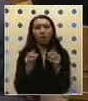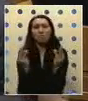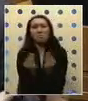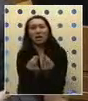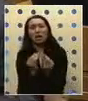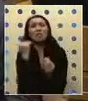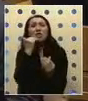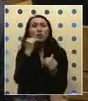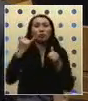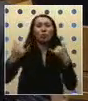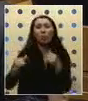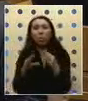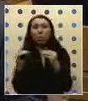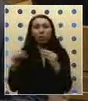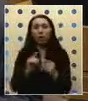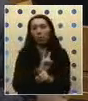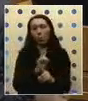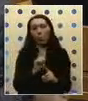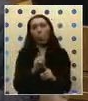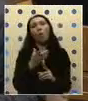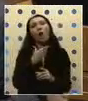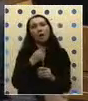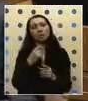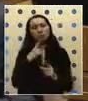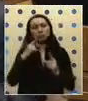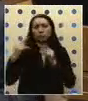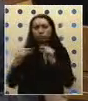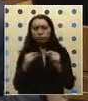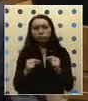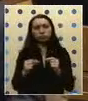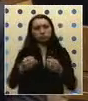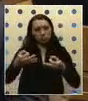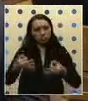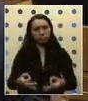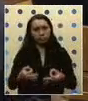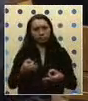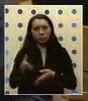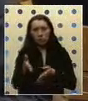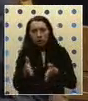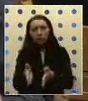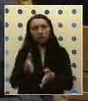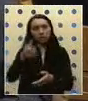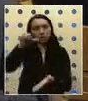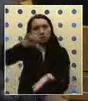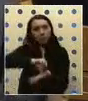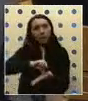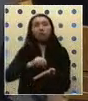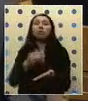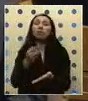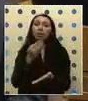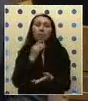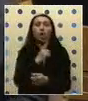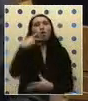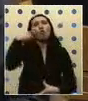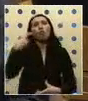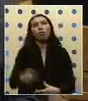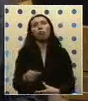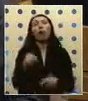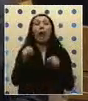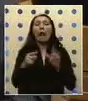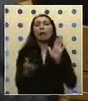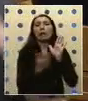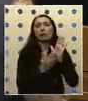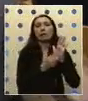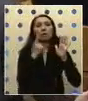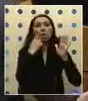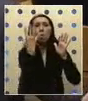pequeño, de niños chicos, como decía la periodista, sino que un debate más objetivo propio de la dirección de un país. Lamentablemente también nos dicen, no, ahí están las